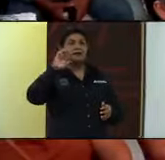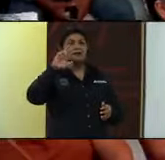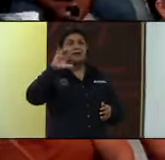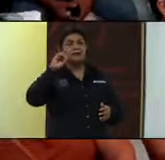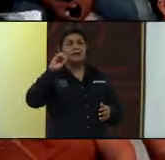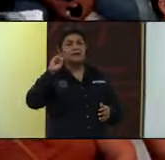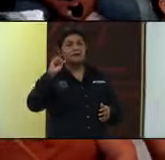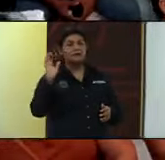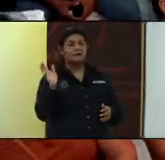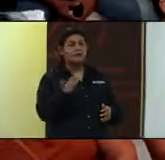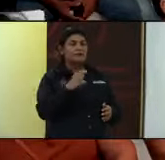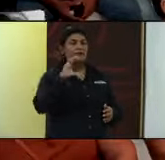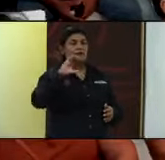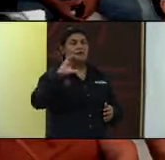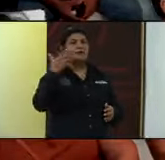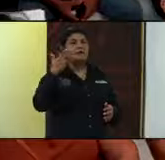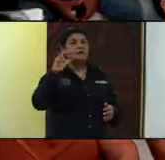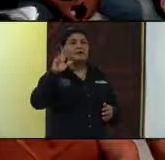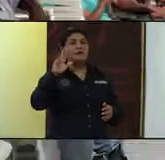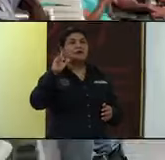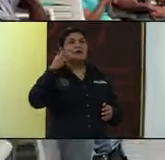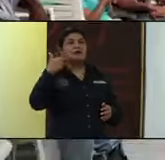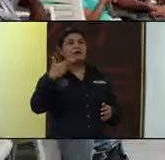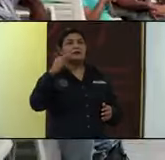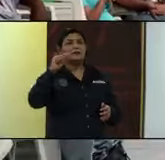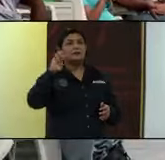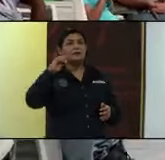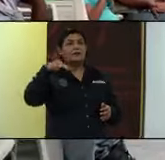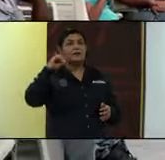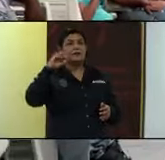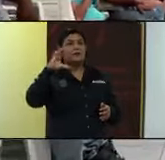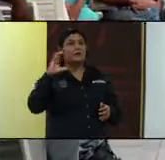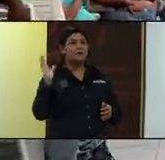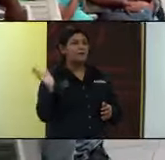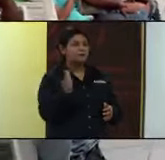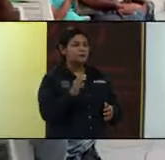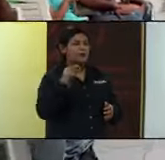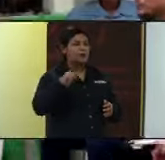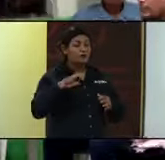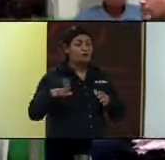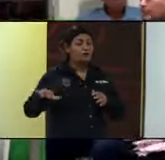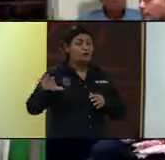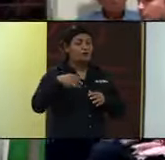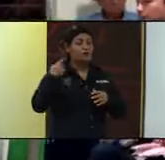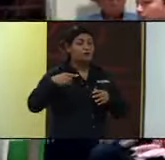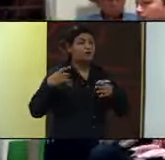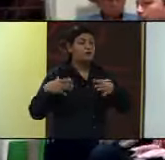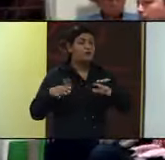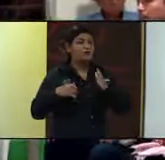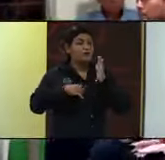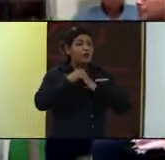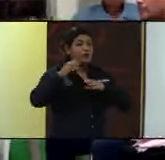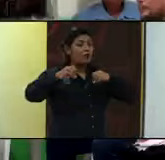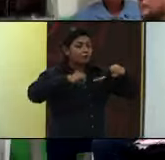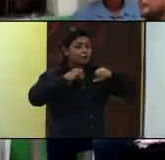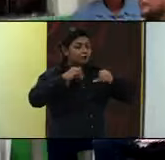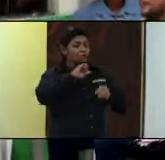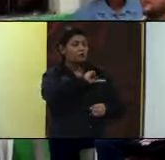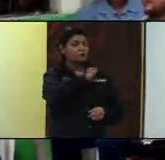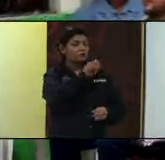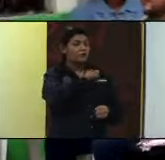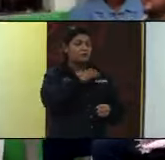ejido Cuauhtémoc y a toda la villa de Cuauhtémoc. Esta obra Es una obra que nos va a permitir sanear estos 5 ejidos